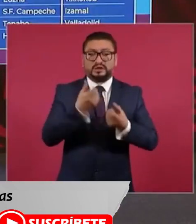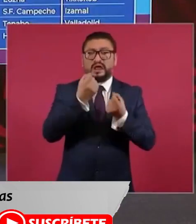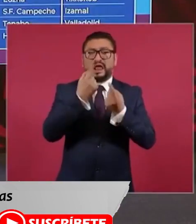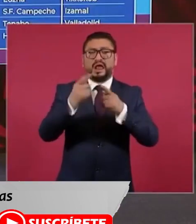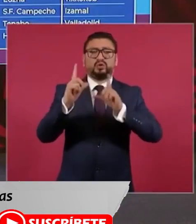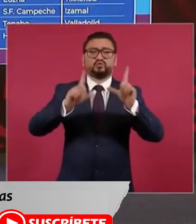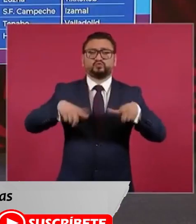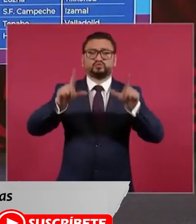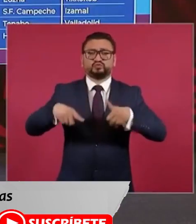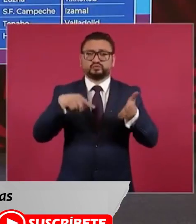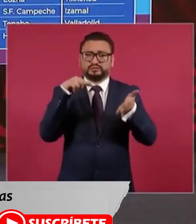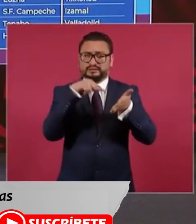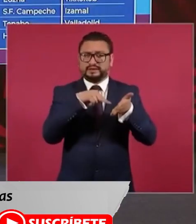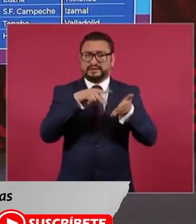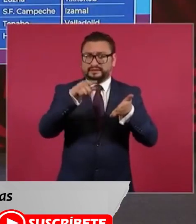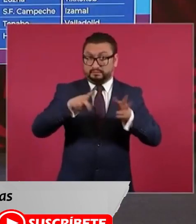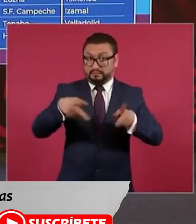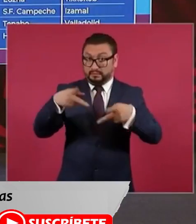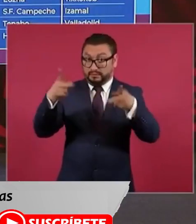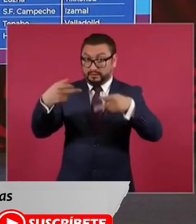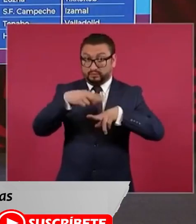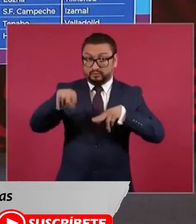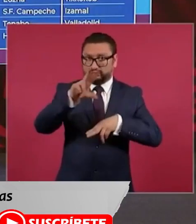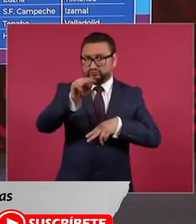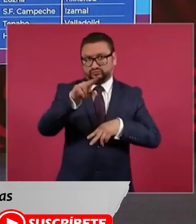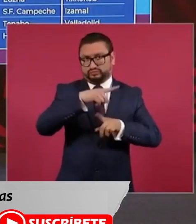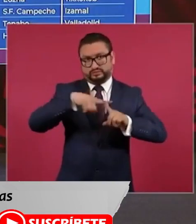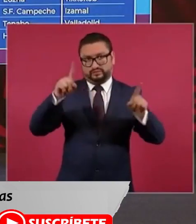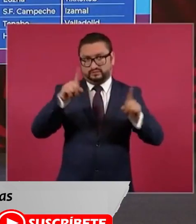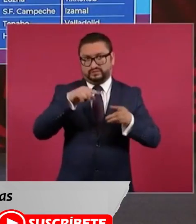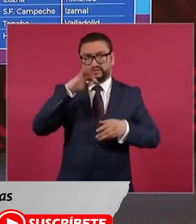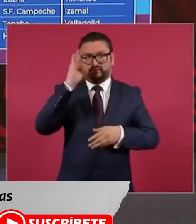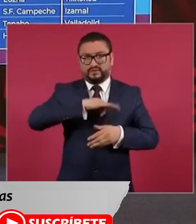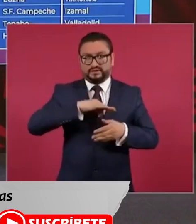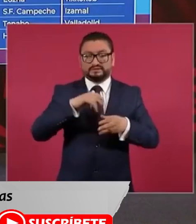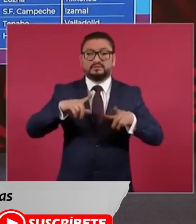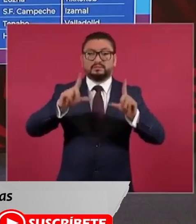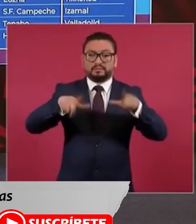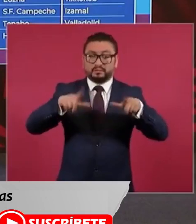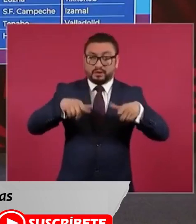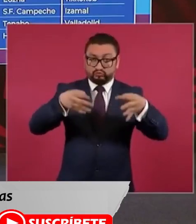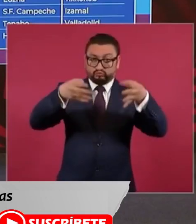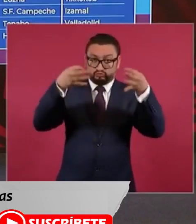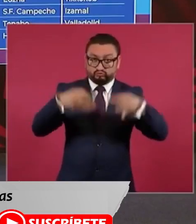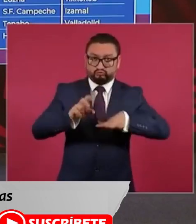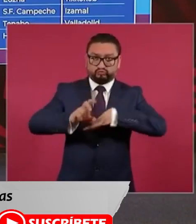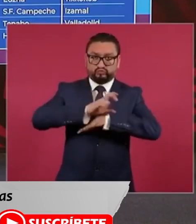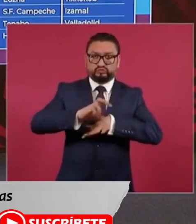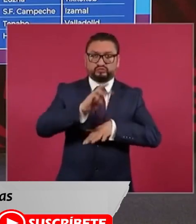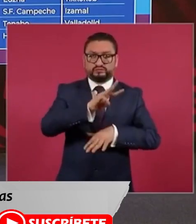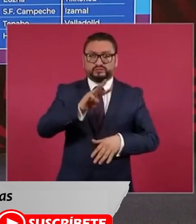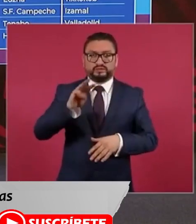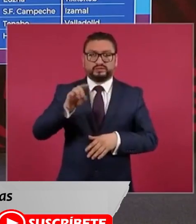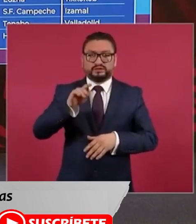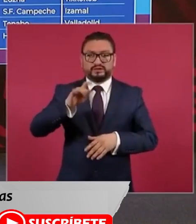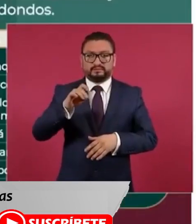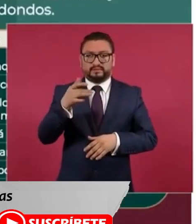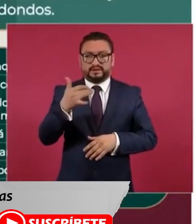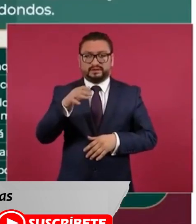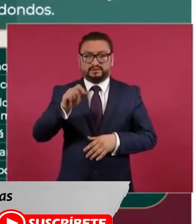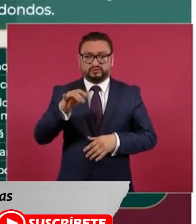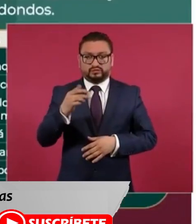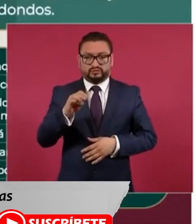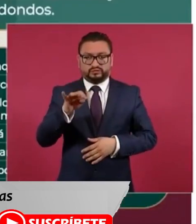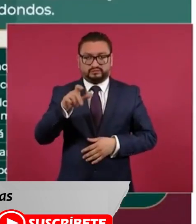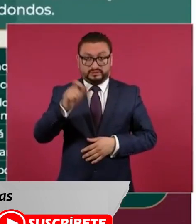páginas que no son, las de venta de boletos. La página web del Tren Maya es www.trenmaya.gov